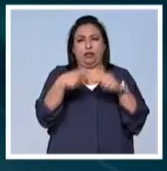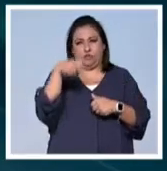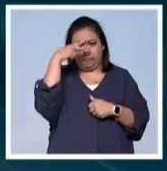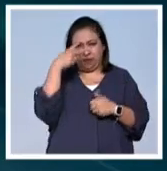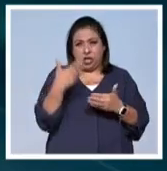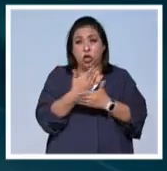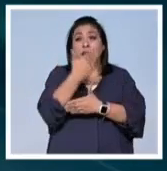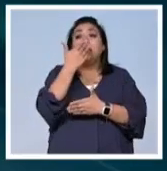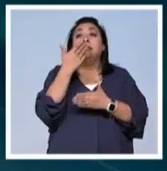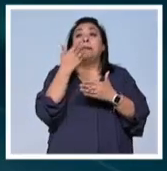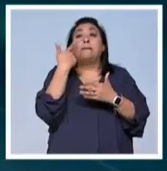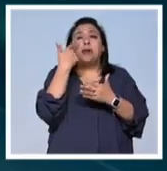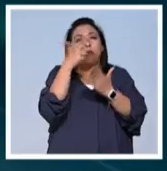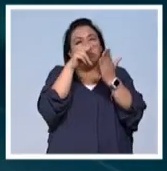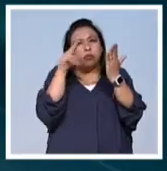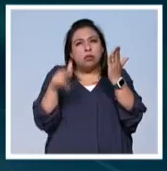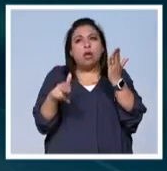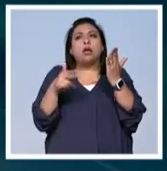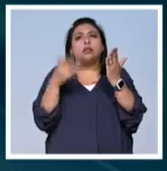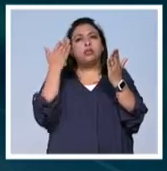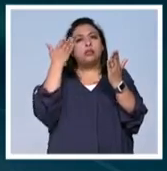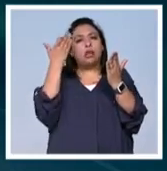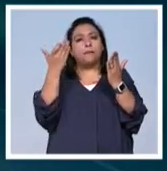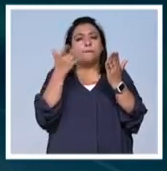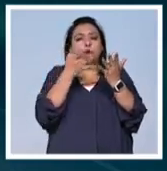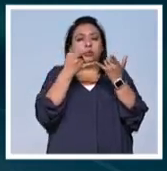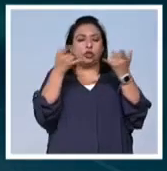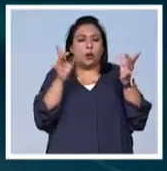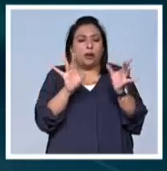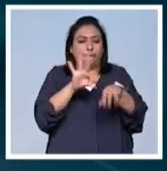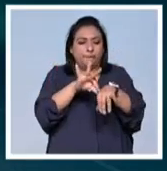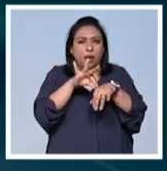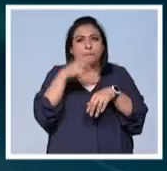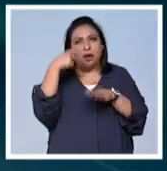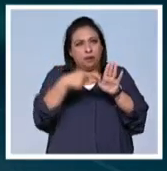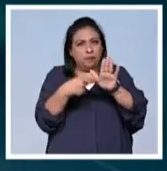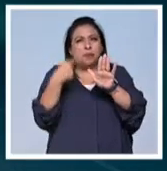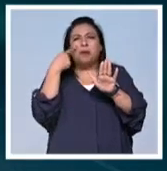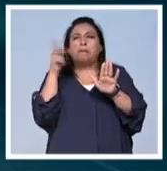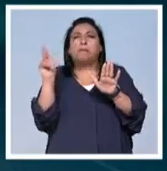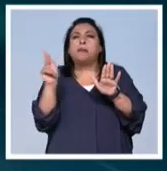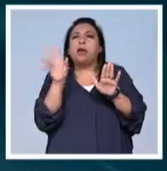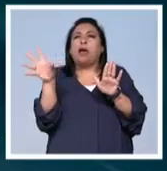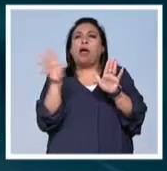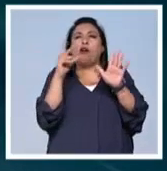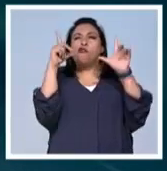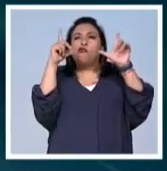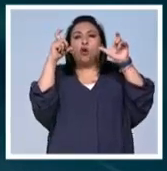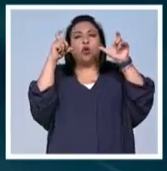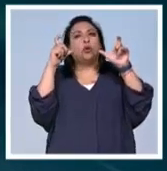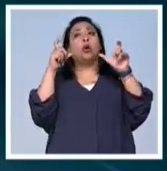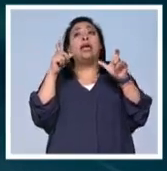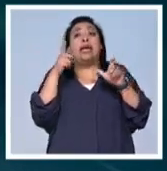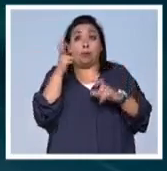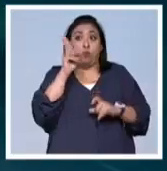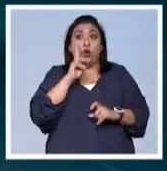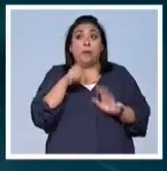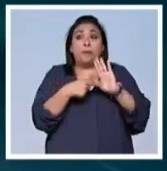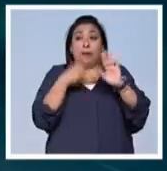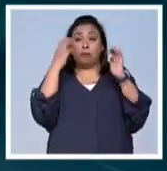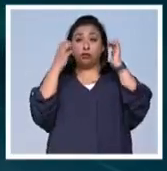Crónica con su obra los momentos históricos que le han tocado vivir para ofrecer al público una fotografía inigualable prueba de esto